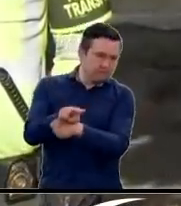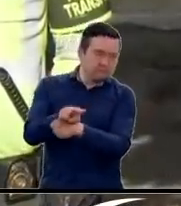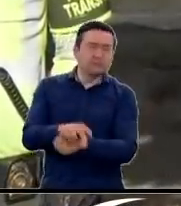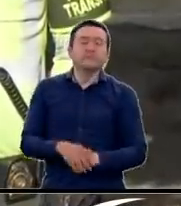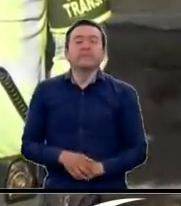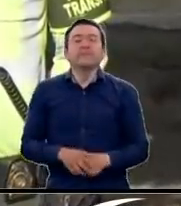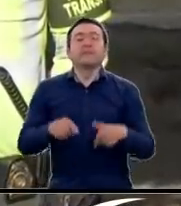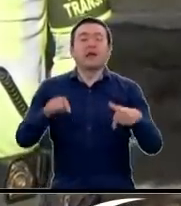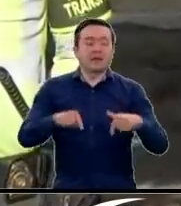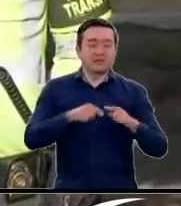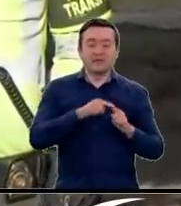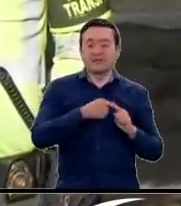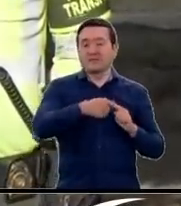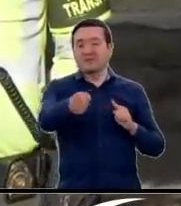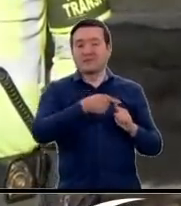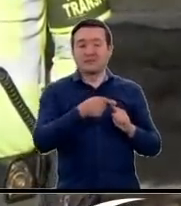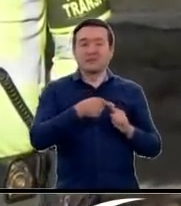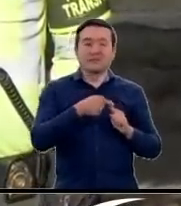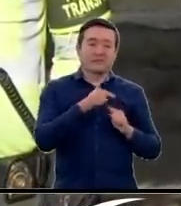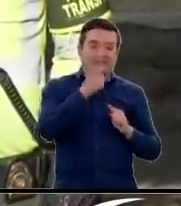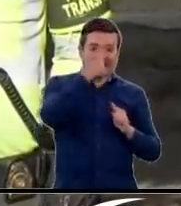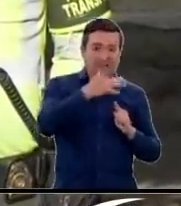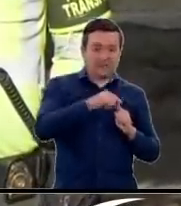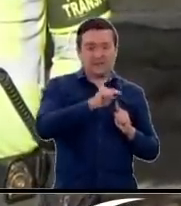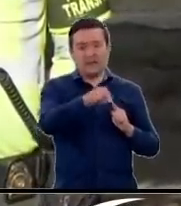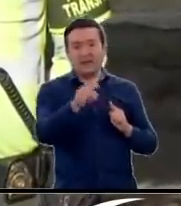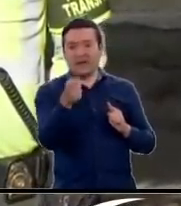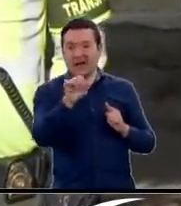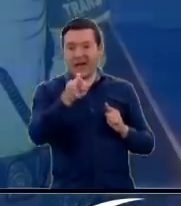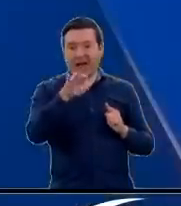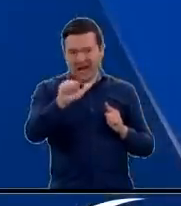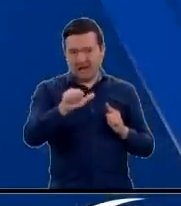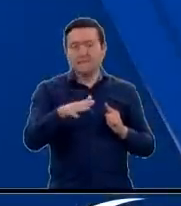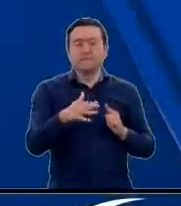la vía a Gaira, entre Santa Marta y Gaira, en el sur de Santa Marta. Winton de Farías, Noticias Caracol.